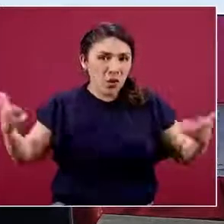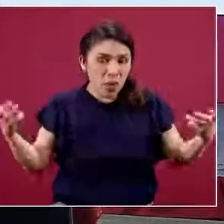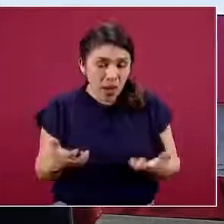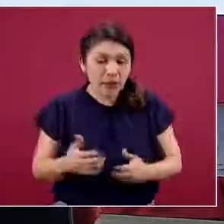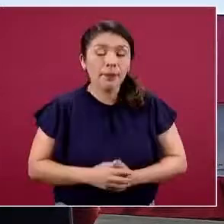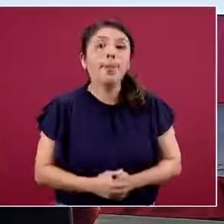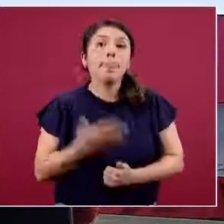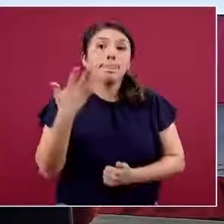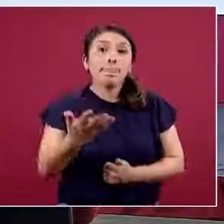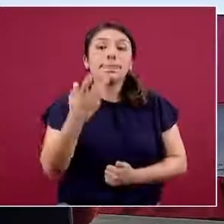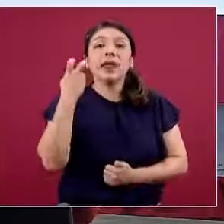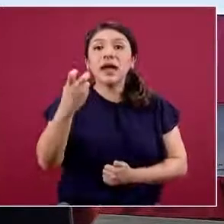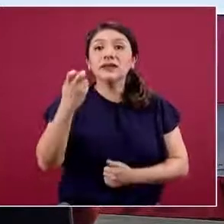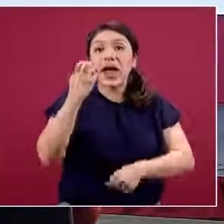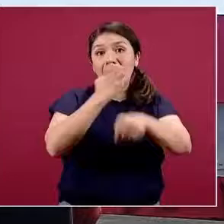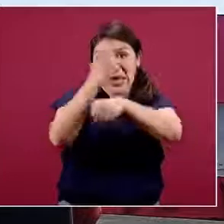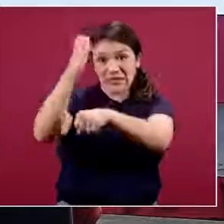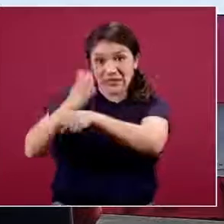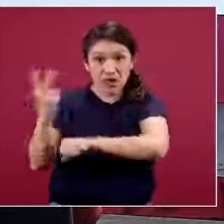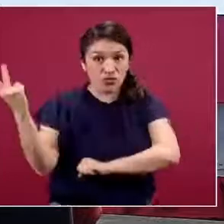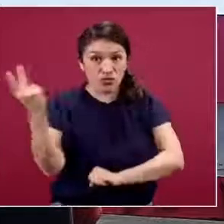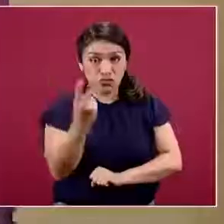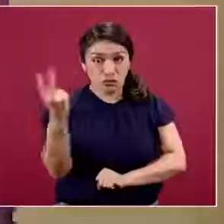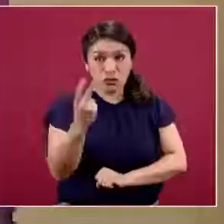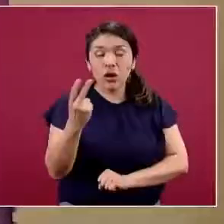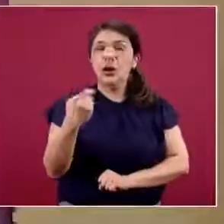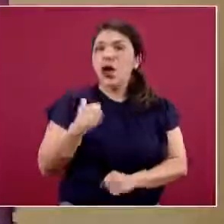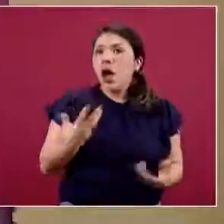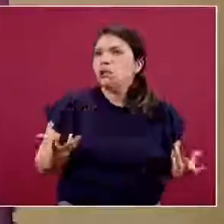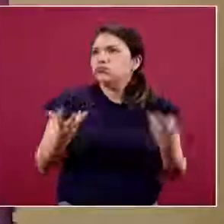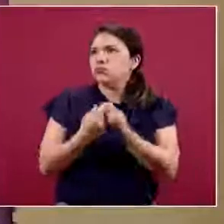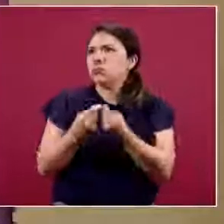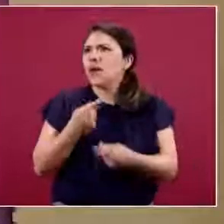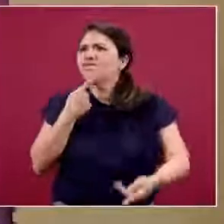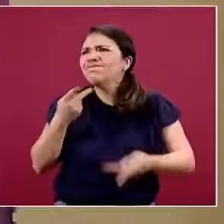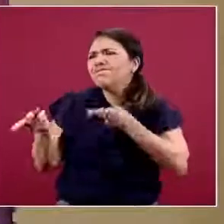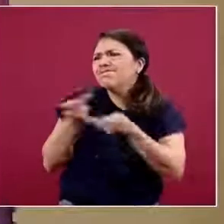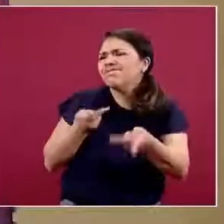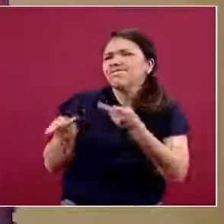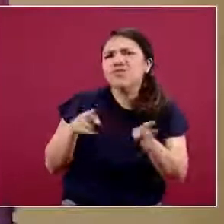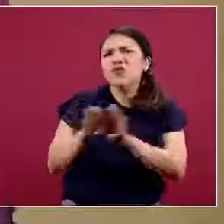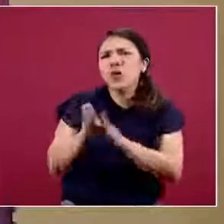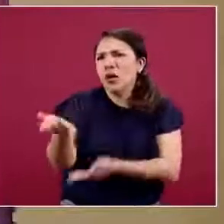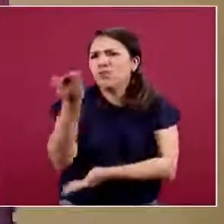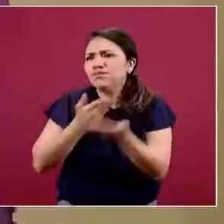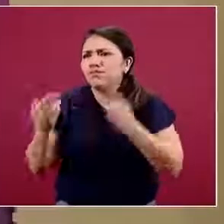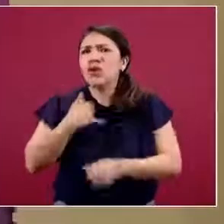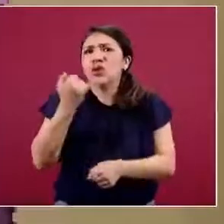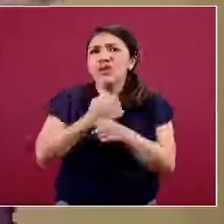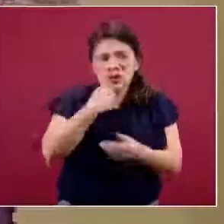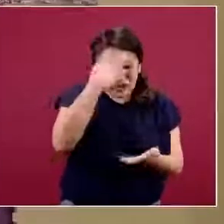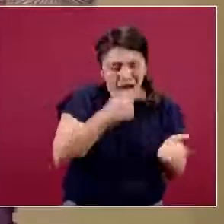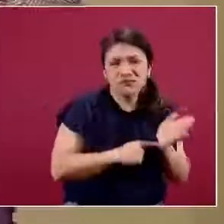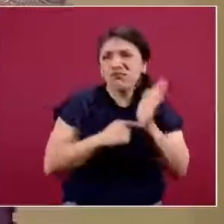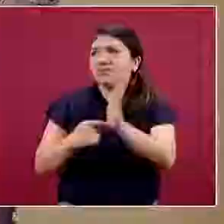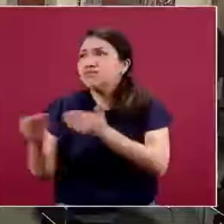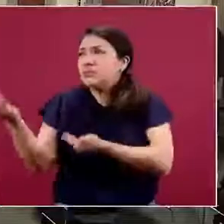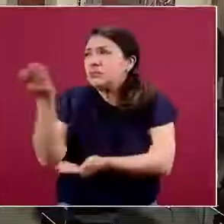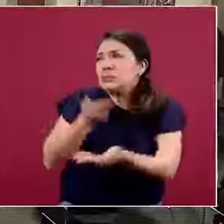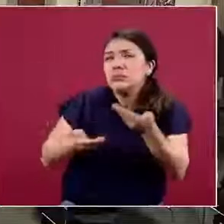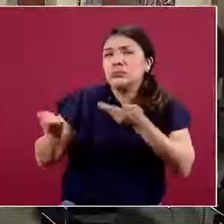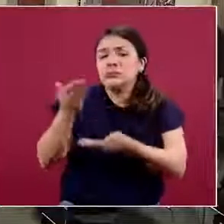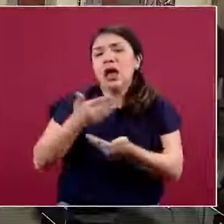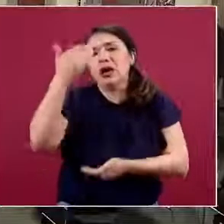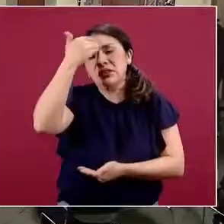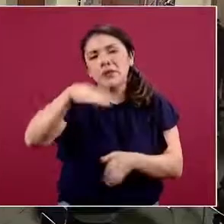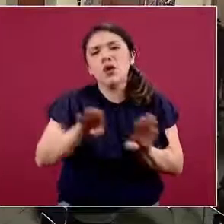federativas, a través de sus servicios estatales de salud, nos coordinamos y notificamos mutuamente, intercambiamos información y establecemos